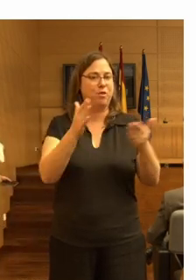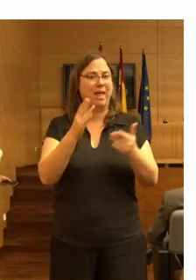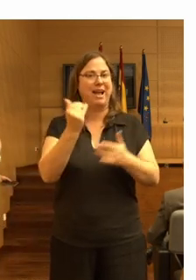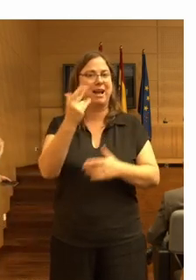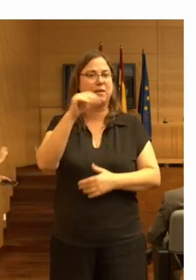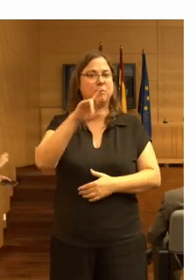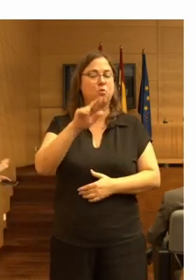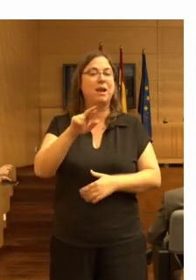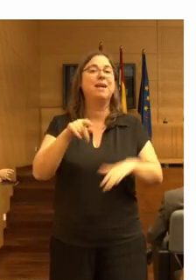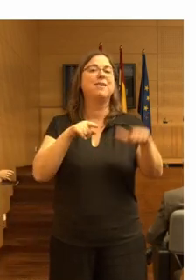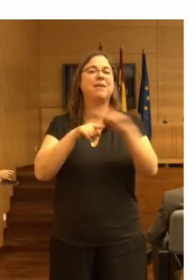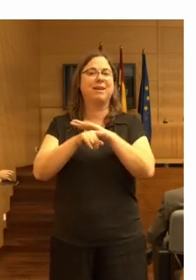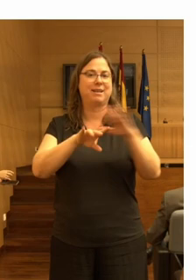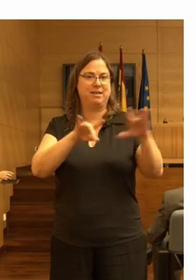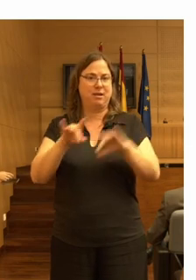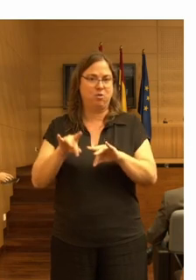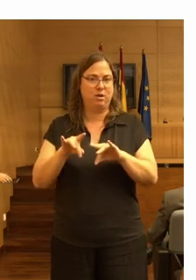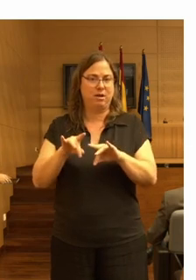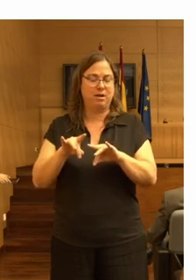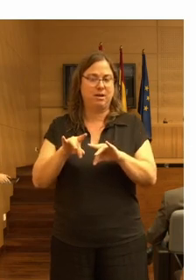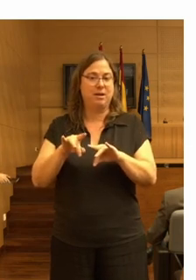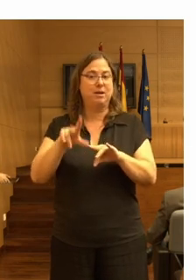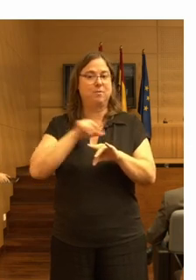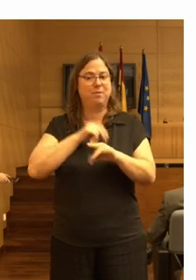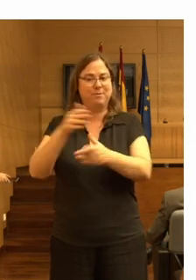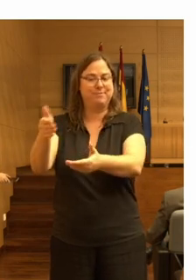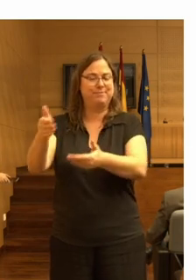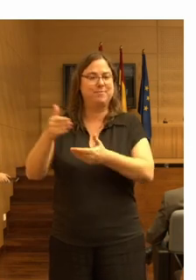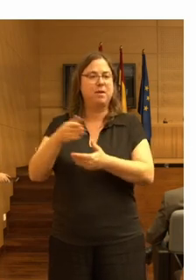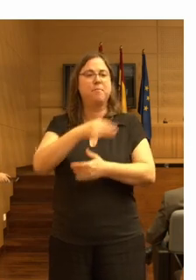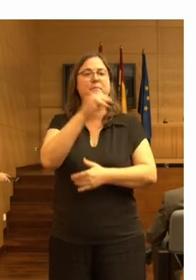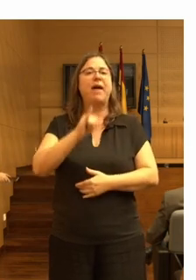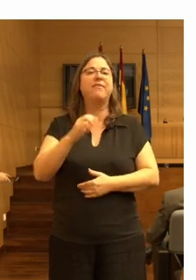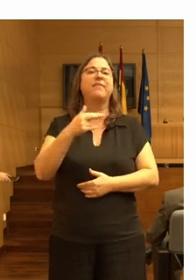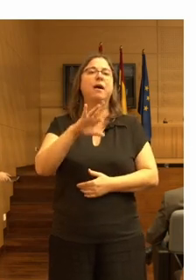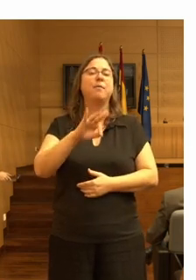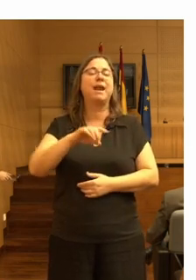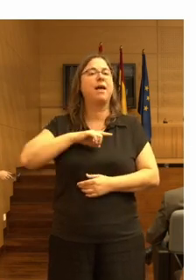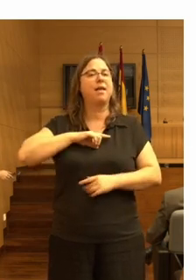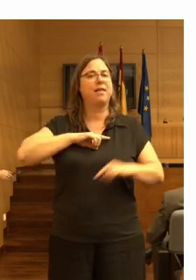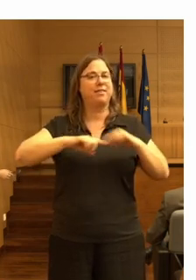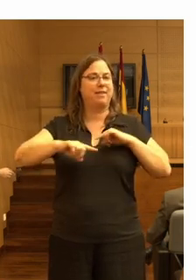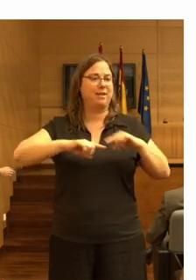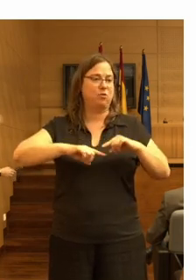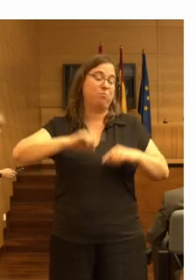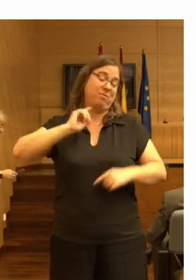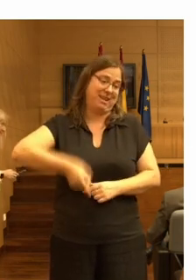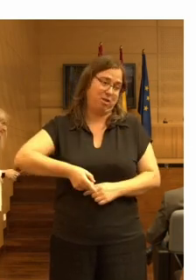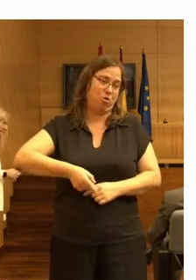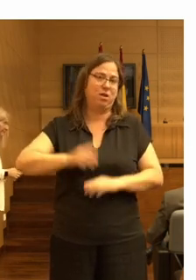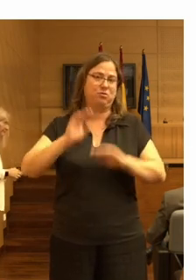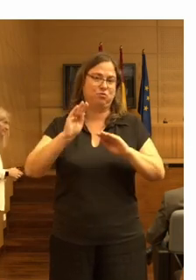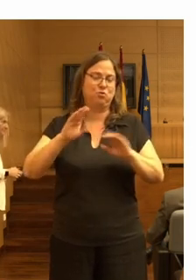Well, la gerente territorial, y recoge el premio Beatriz Cabrera, directora, y su equipo.